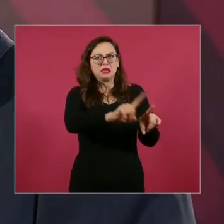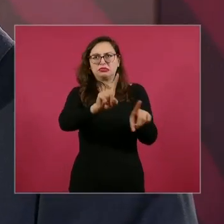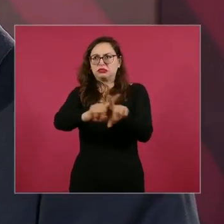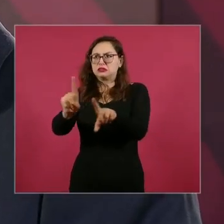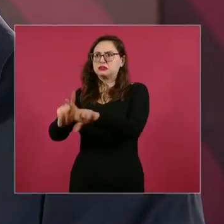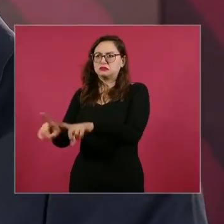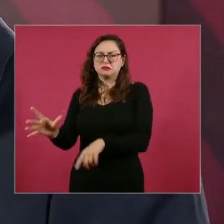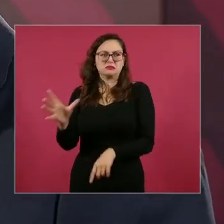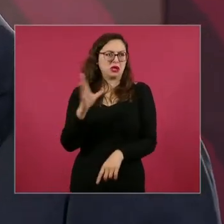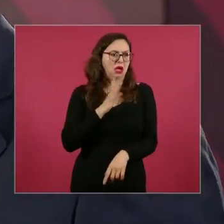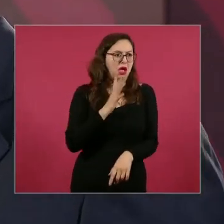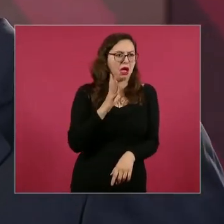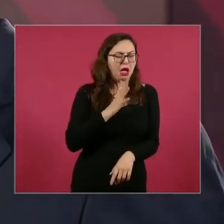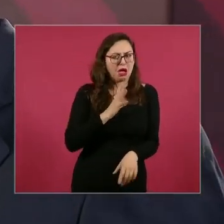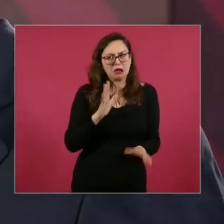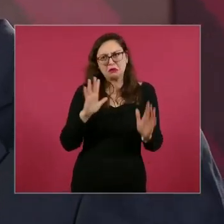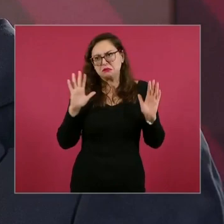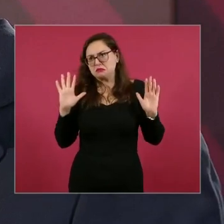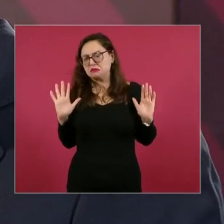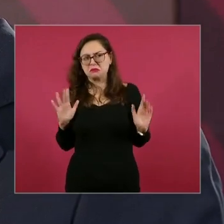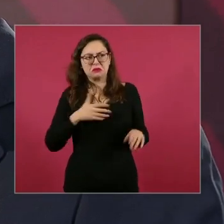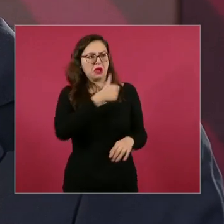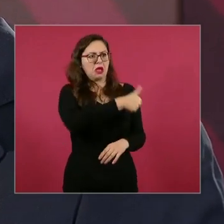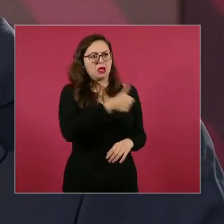quien es libre